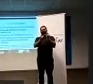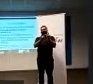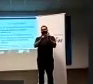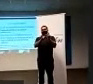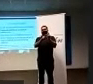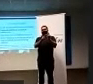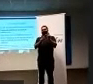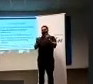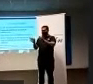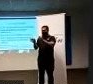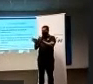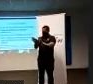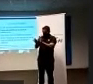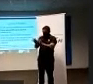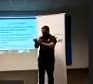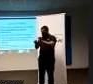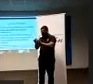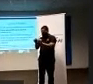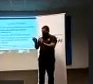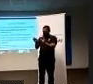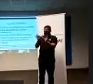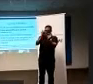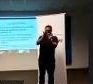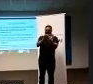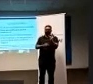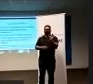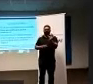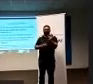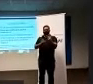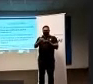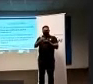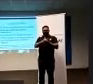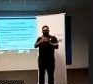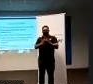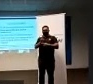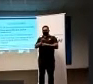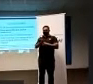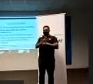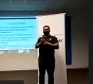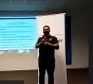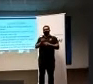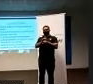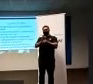no es replicativa, por lo tanto no revierte el virus a la forma infectiva. Siguiente.